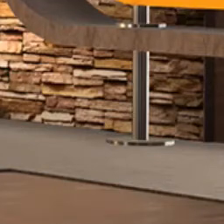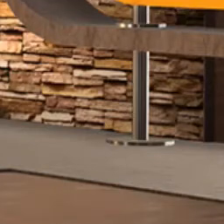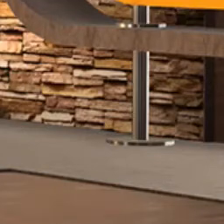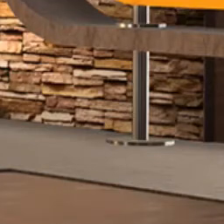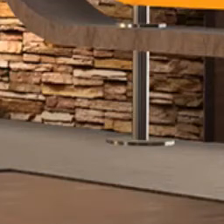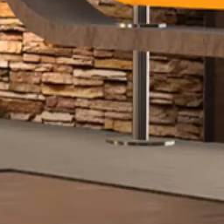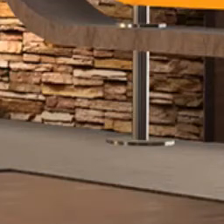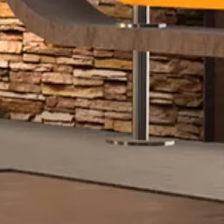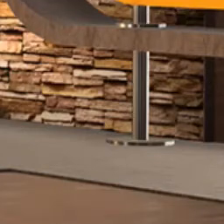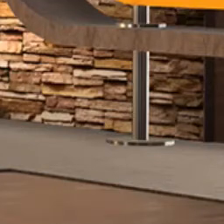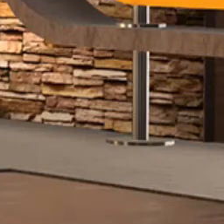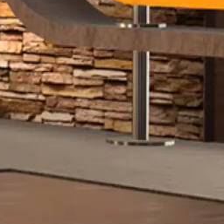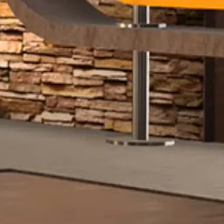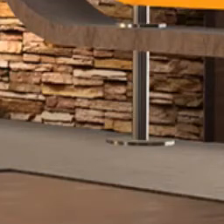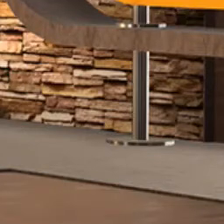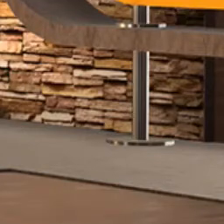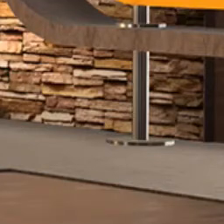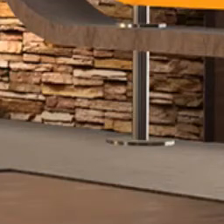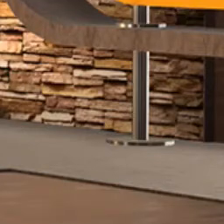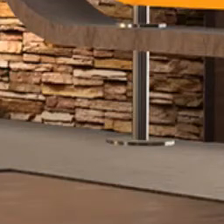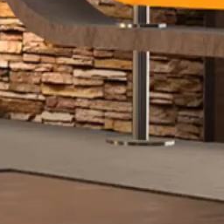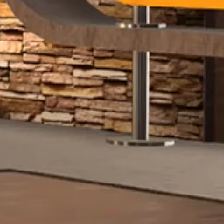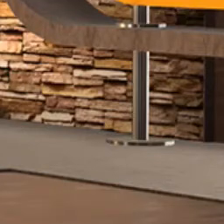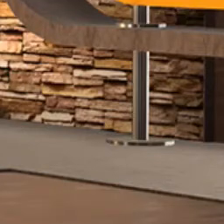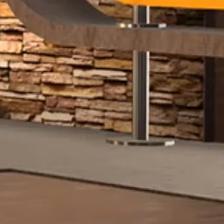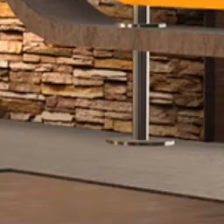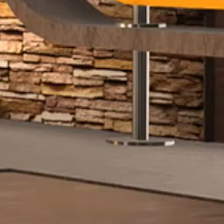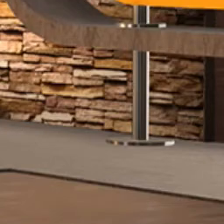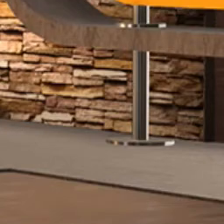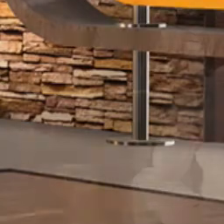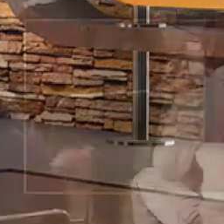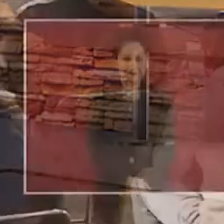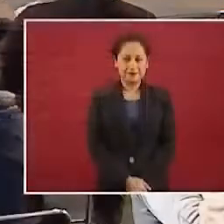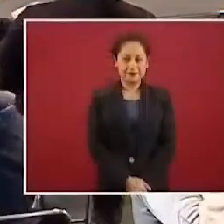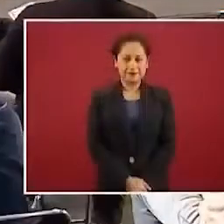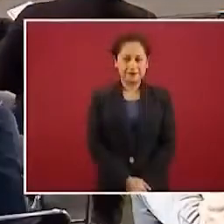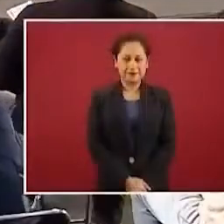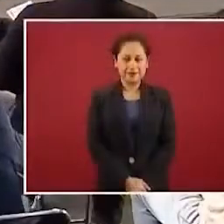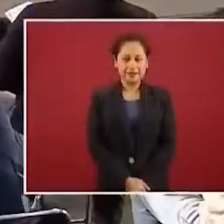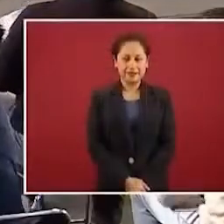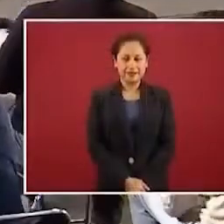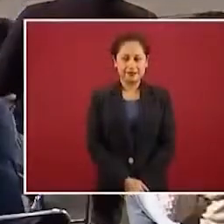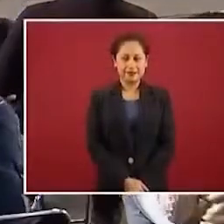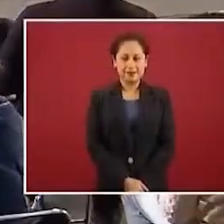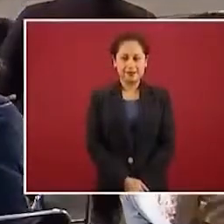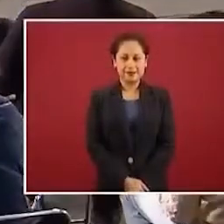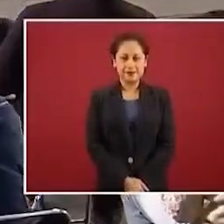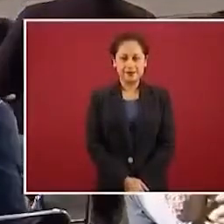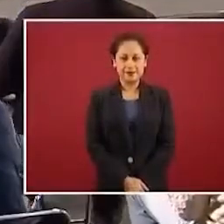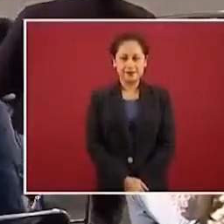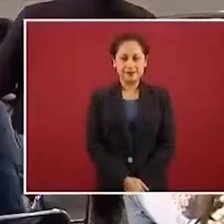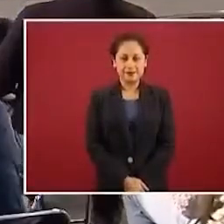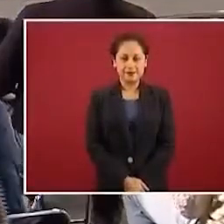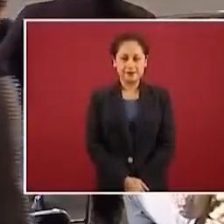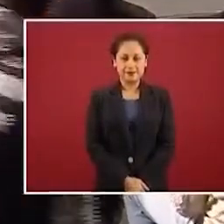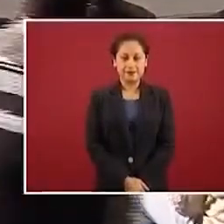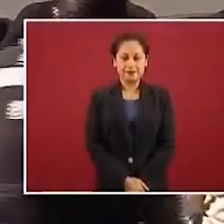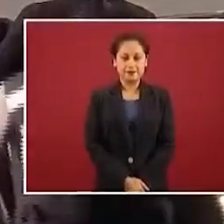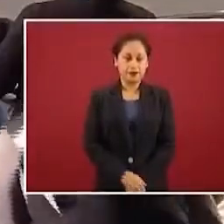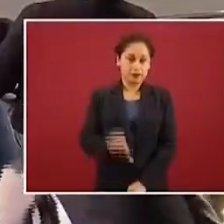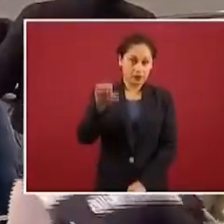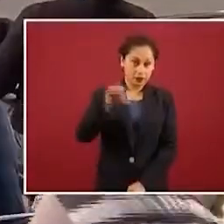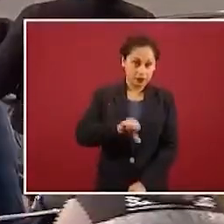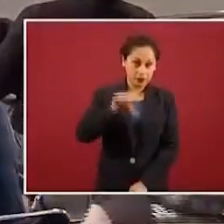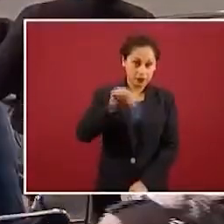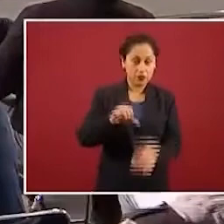las mañaneras del presidente AMLO y esto es lo que va a ocurrir ahora Vamos a informar